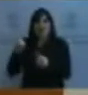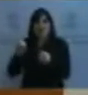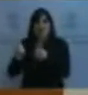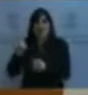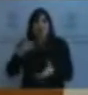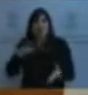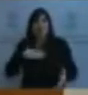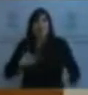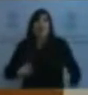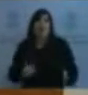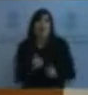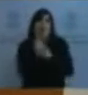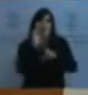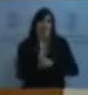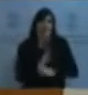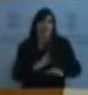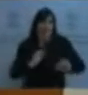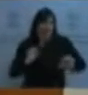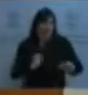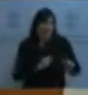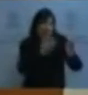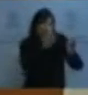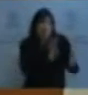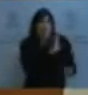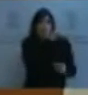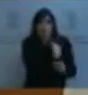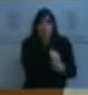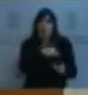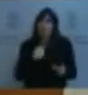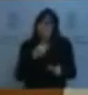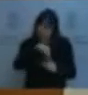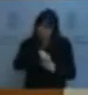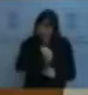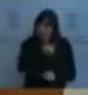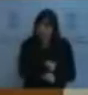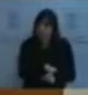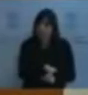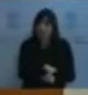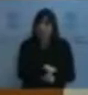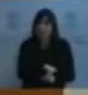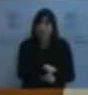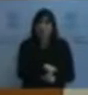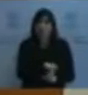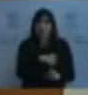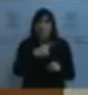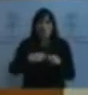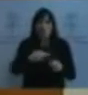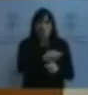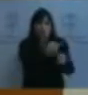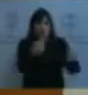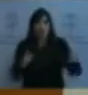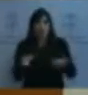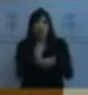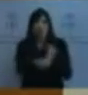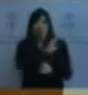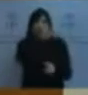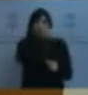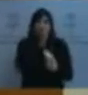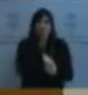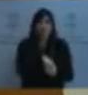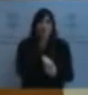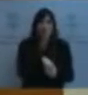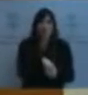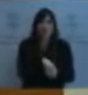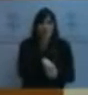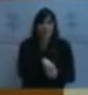parte, yo formo igualmente parte y todos los que aquí estamos formamos parte. ¿Por qué hay en ocasiones